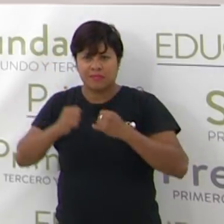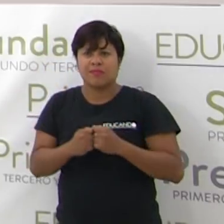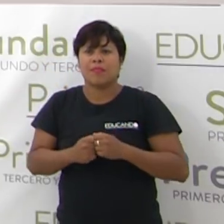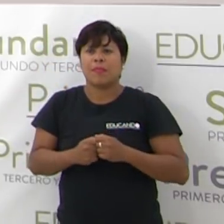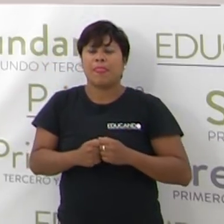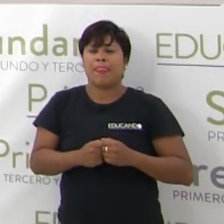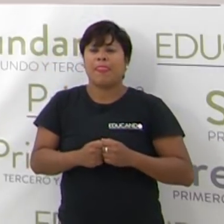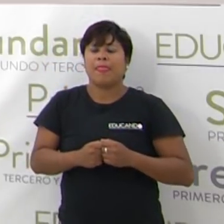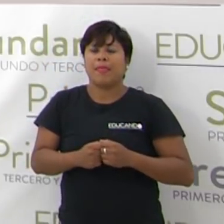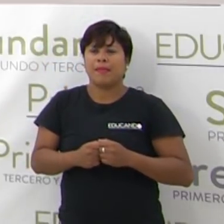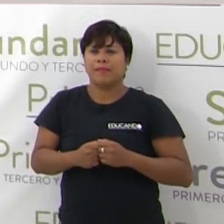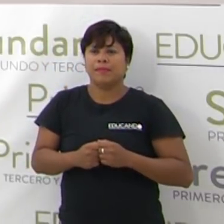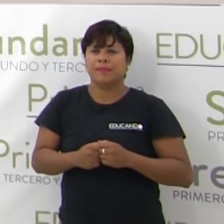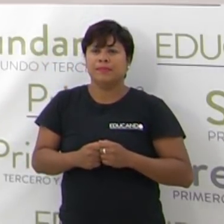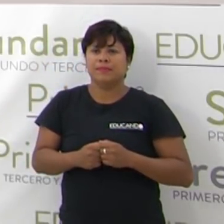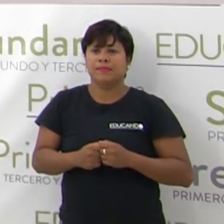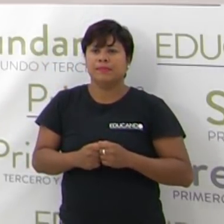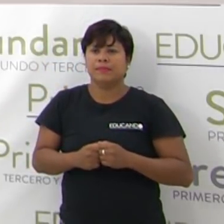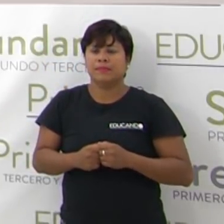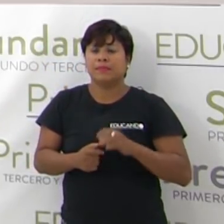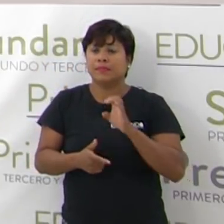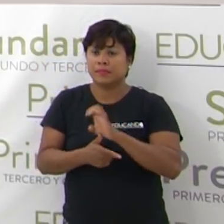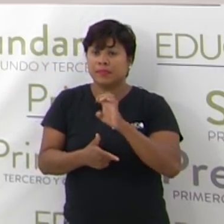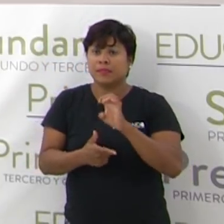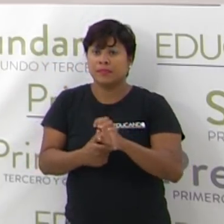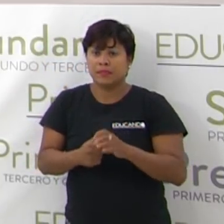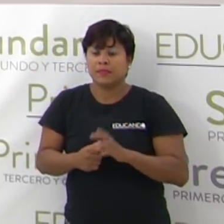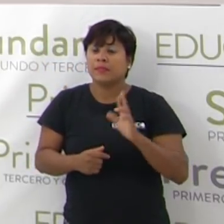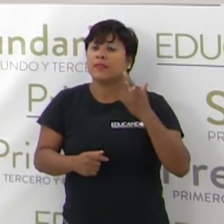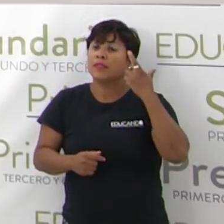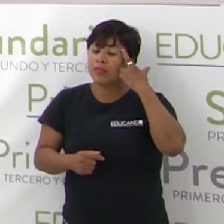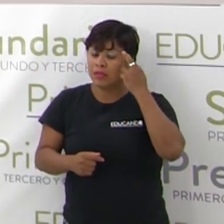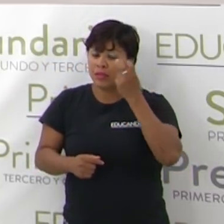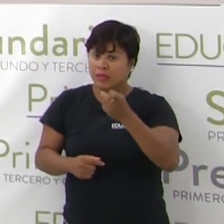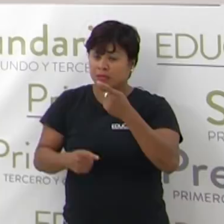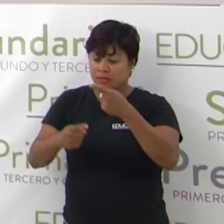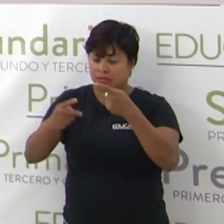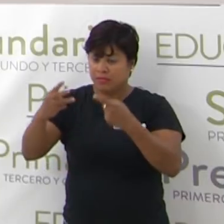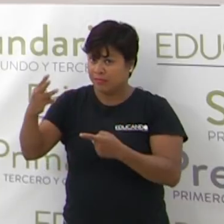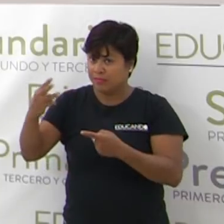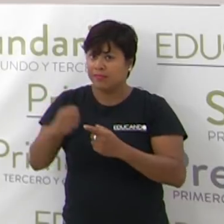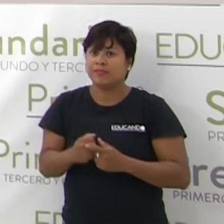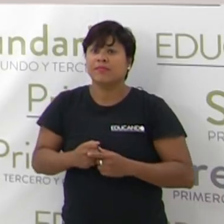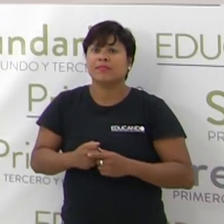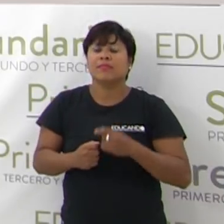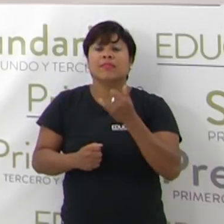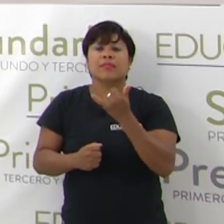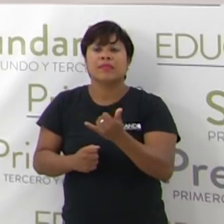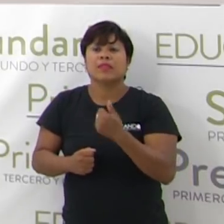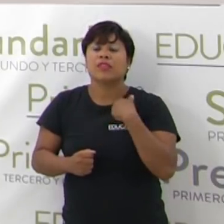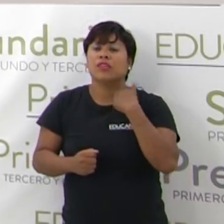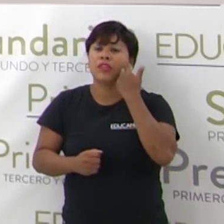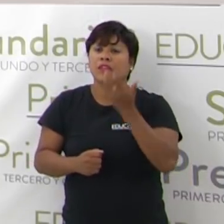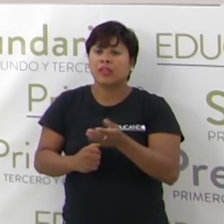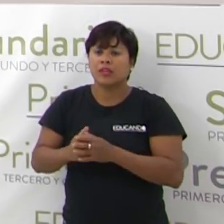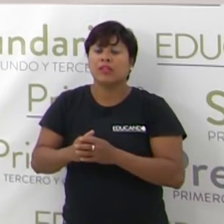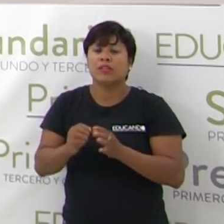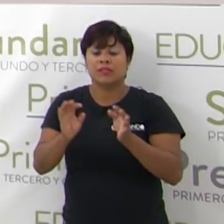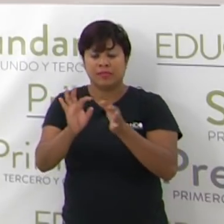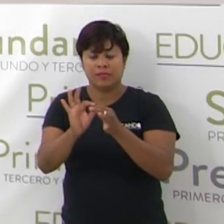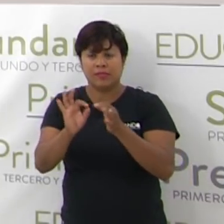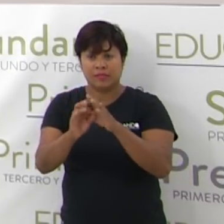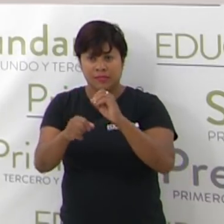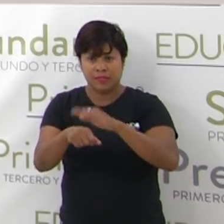nuestra imaginación. Entonces, recuerden estas orientaciones. Y yo quiero decirles,